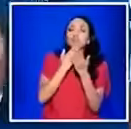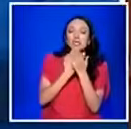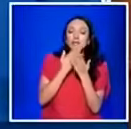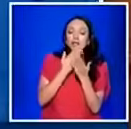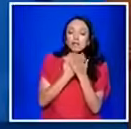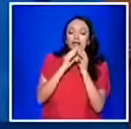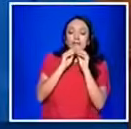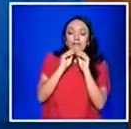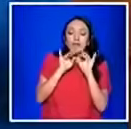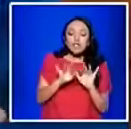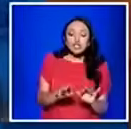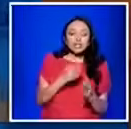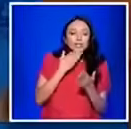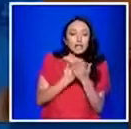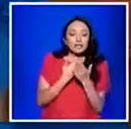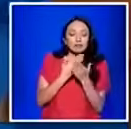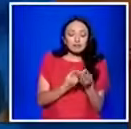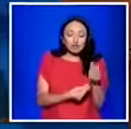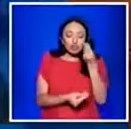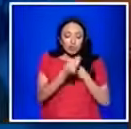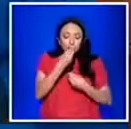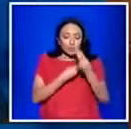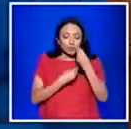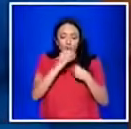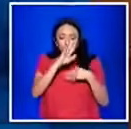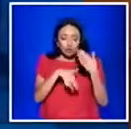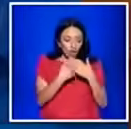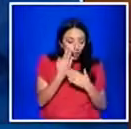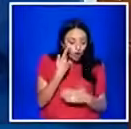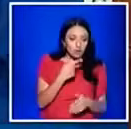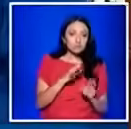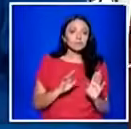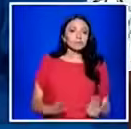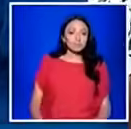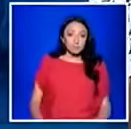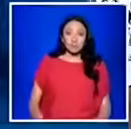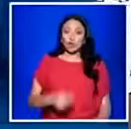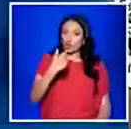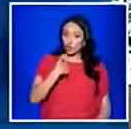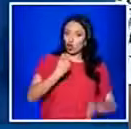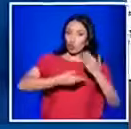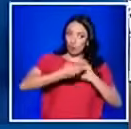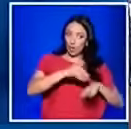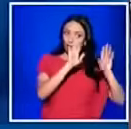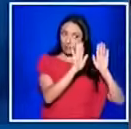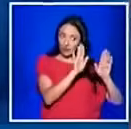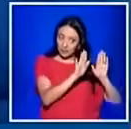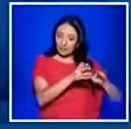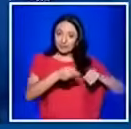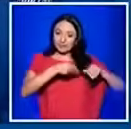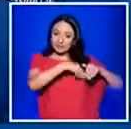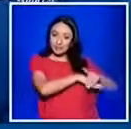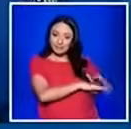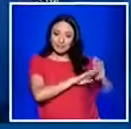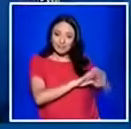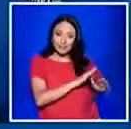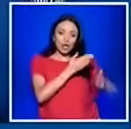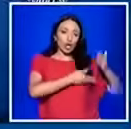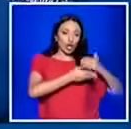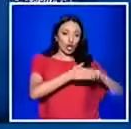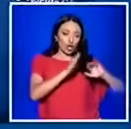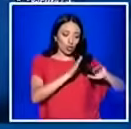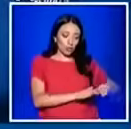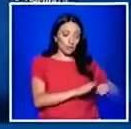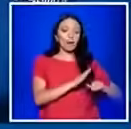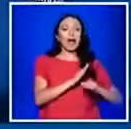todas las bendiciones que uno recibe cada día. Gracias, Joselito, qué maravilla. Lo vamos a compartir, ya lo vamos a guardar, vamos a compartir con todos. Va a la casa,